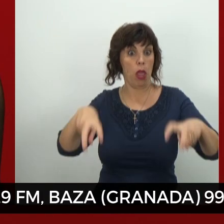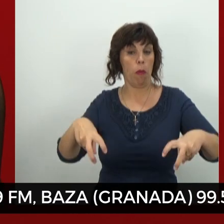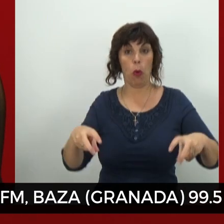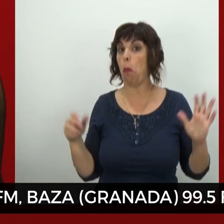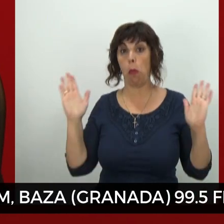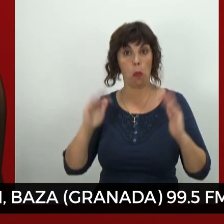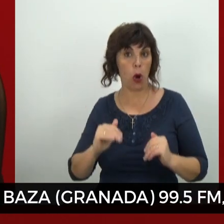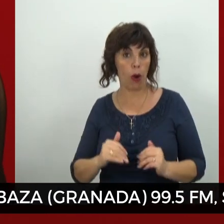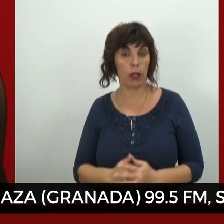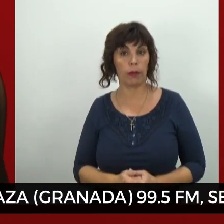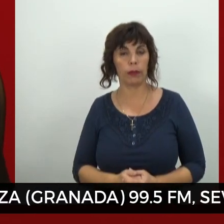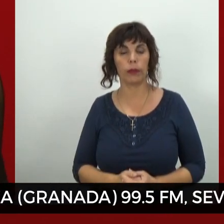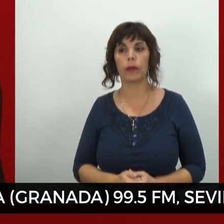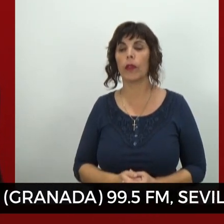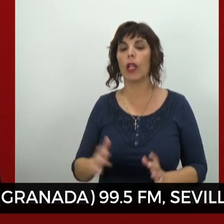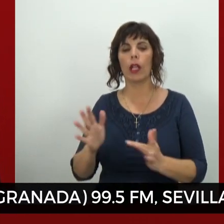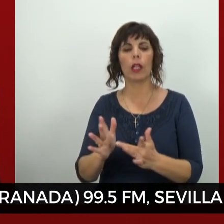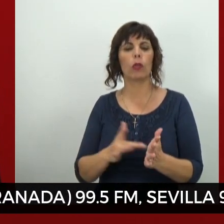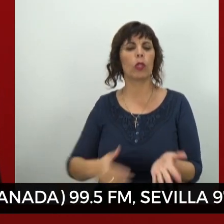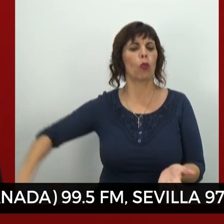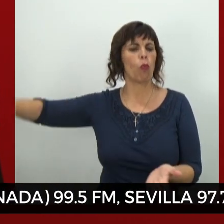Jesucristo es el centro de todo.